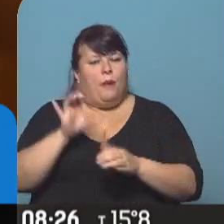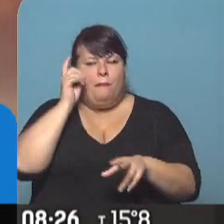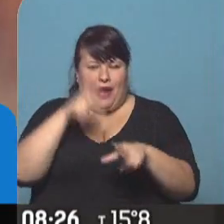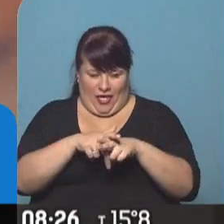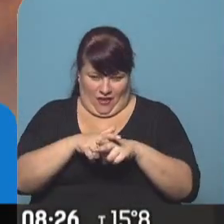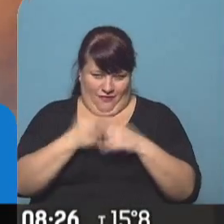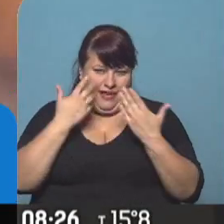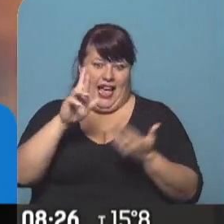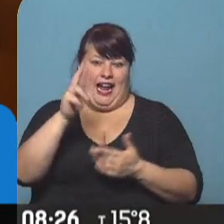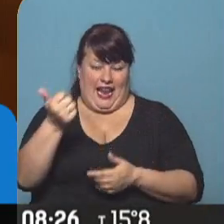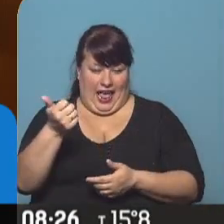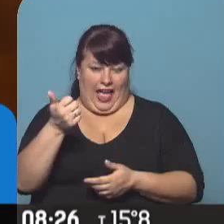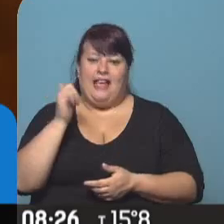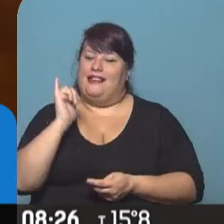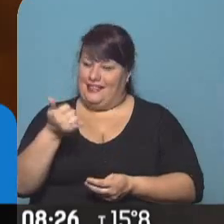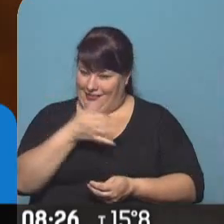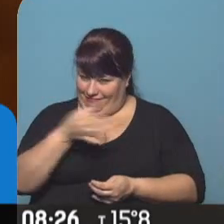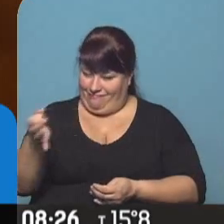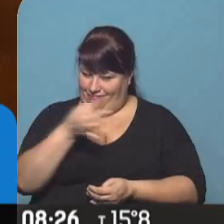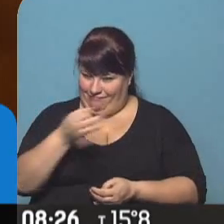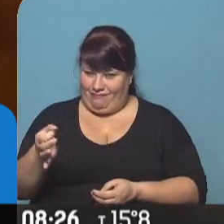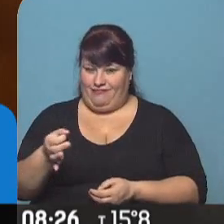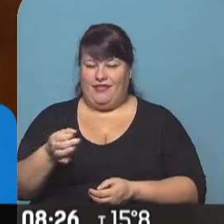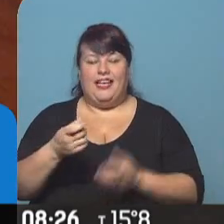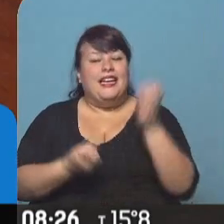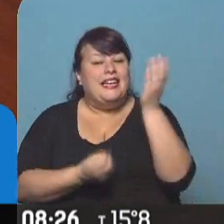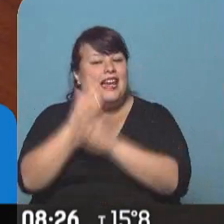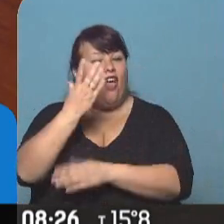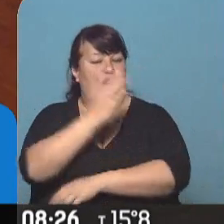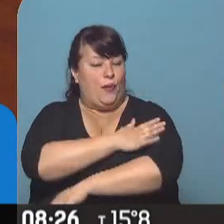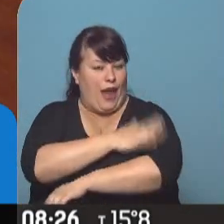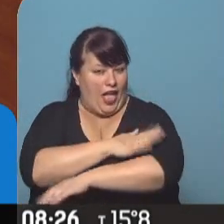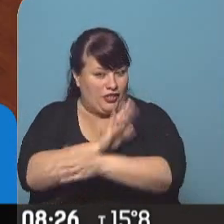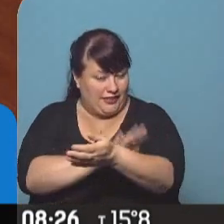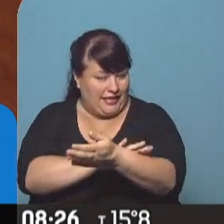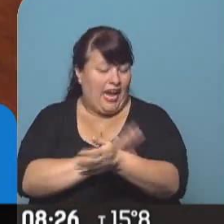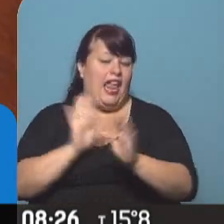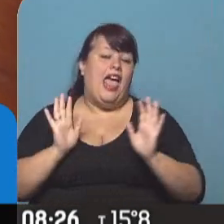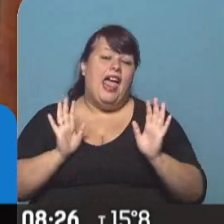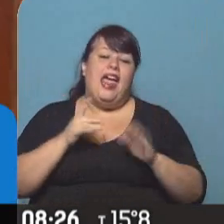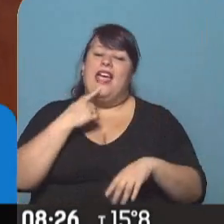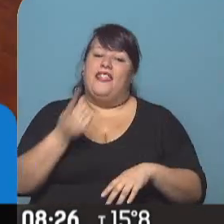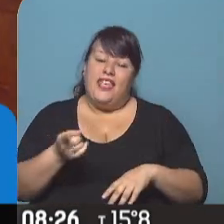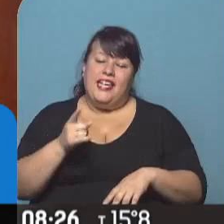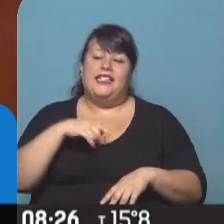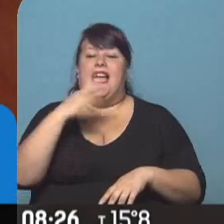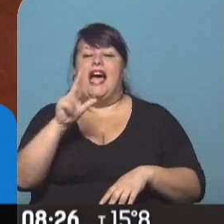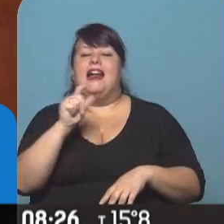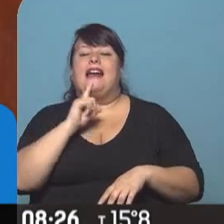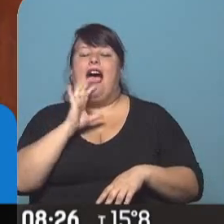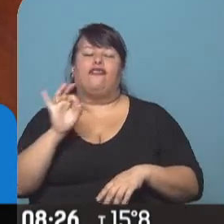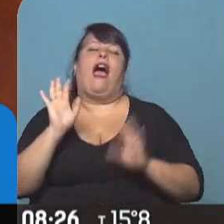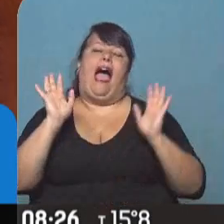famoso es real y el brazo creador del brazo a la izquierda bueno dicen que fue david ratto que lo